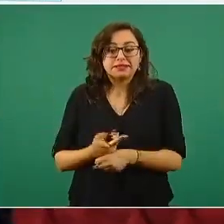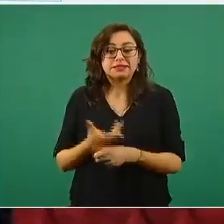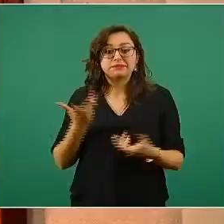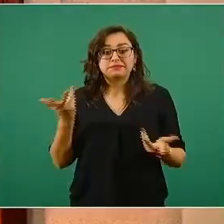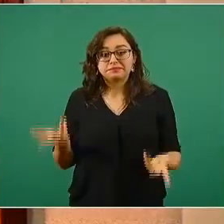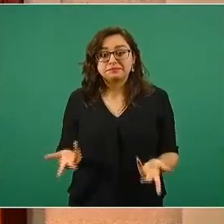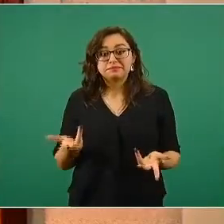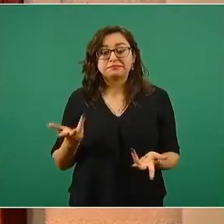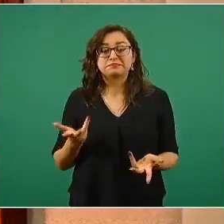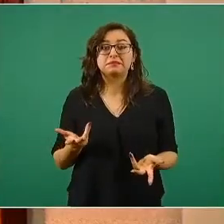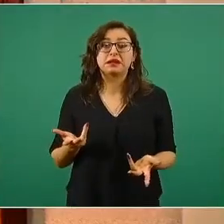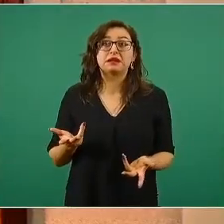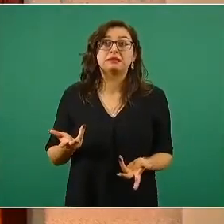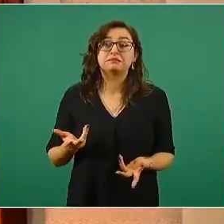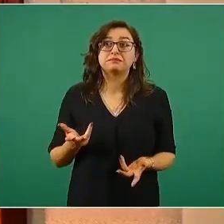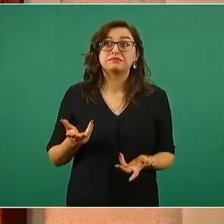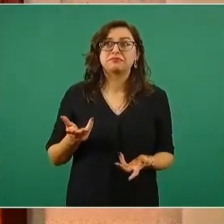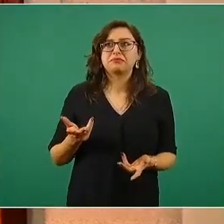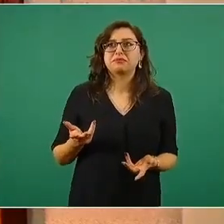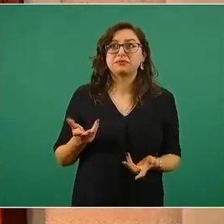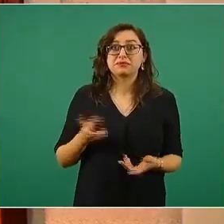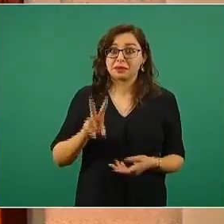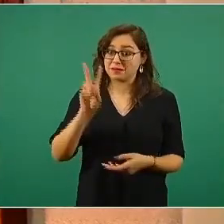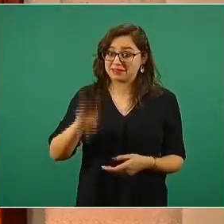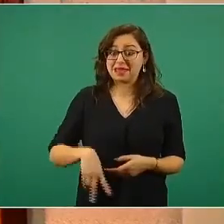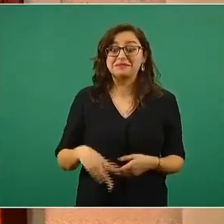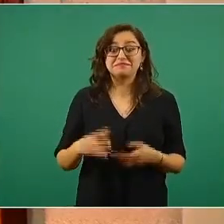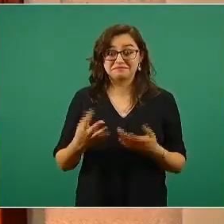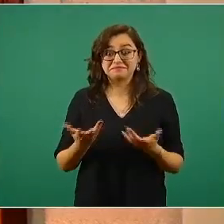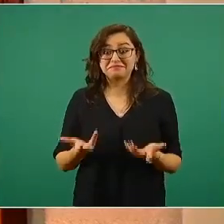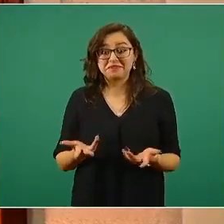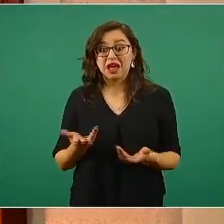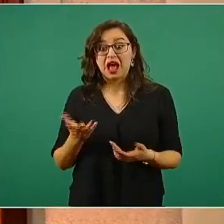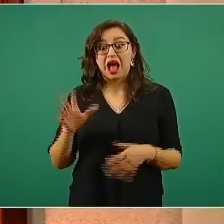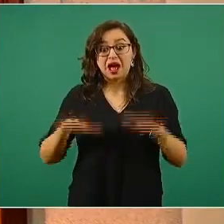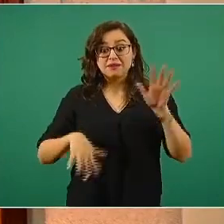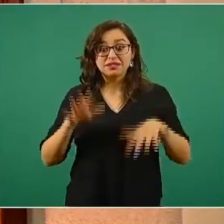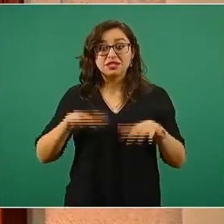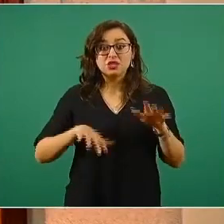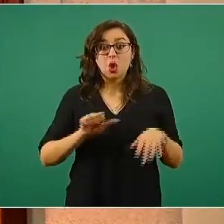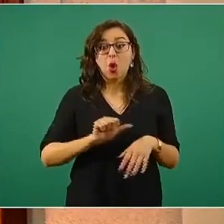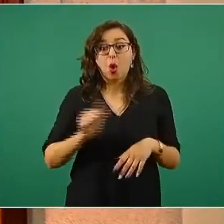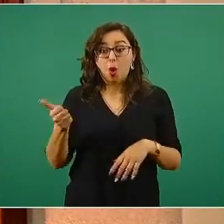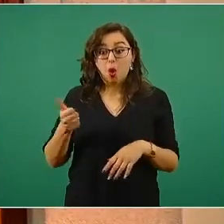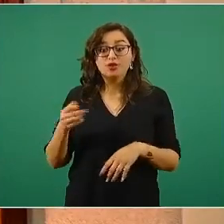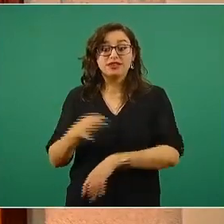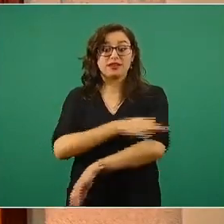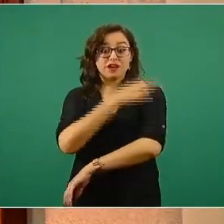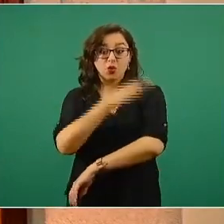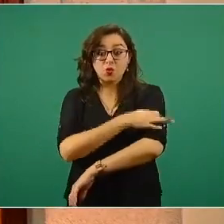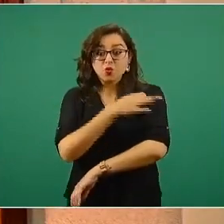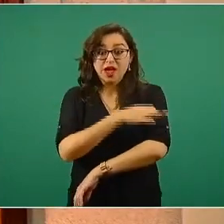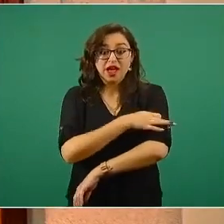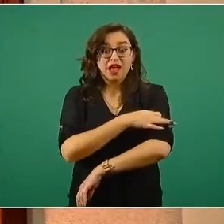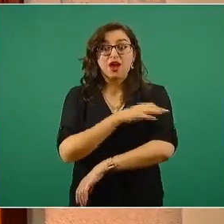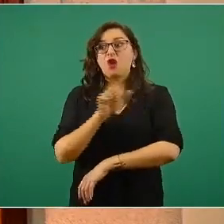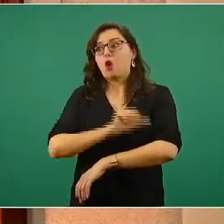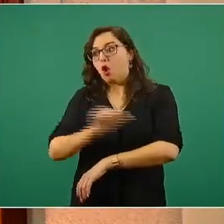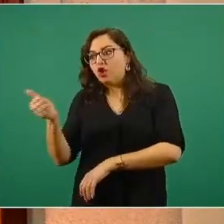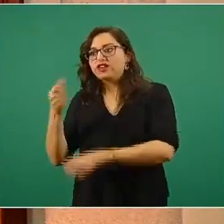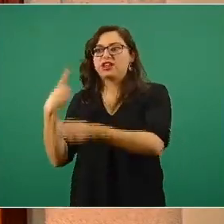nunca antes vista. Lo decimos de esa manera porque para efectos de la aplicación de otros tipos de vacunas, que forman parte